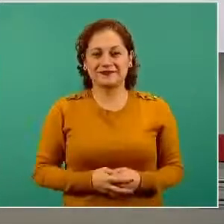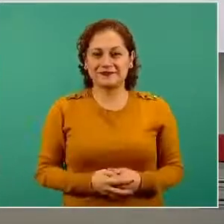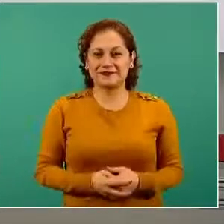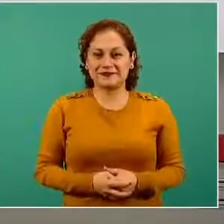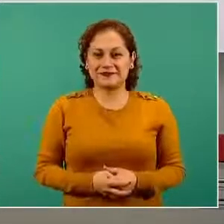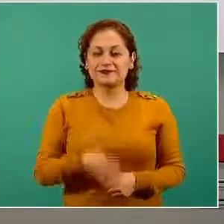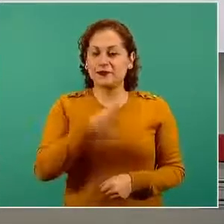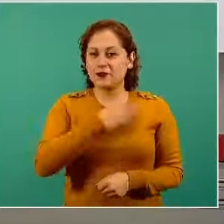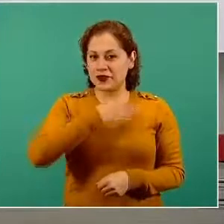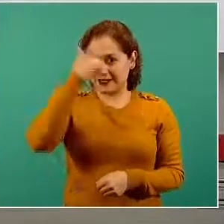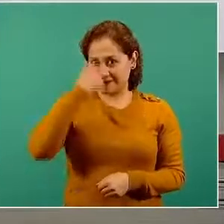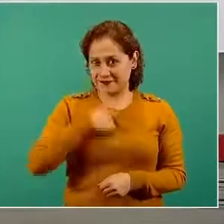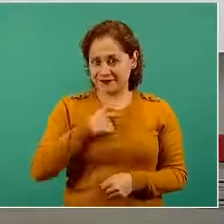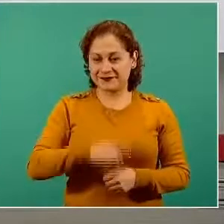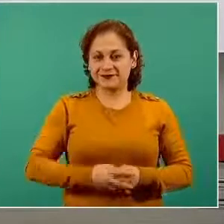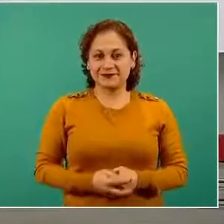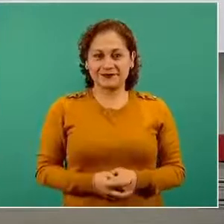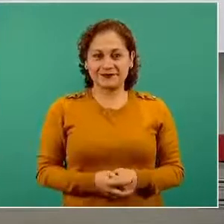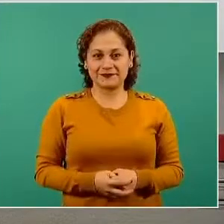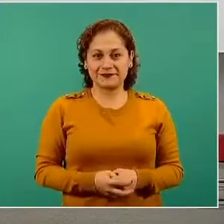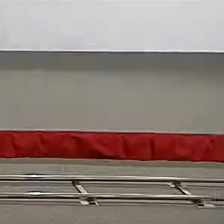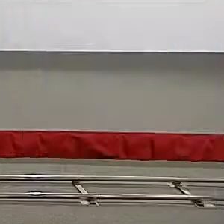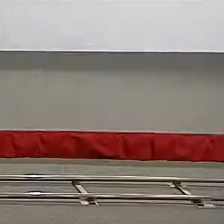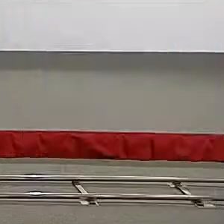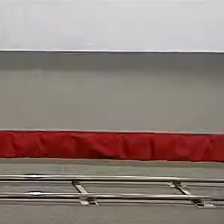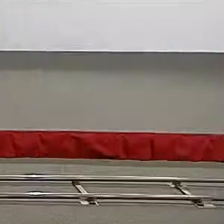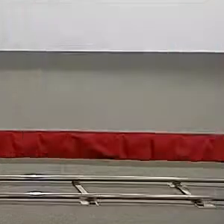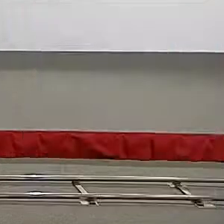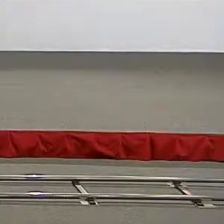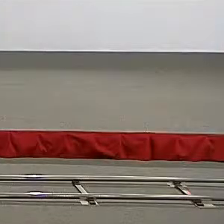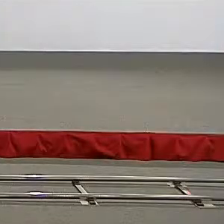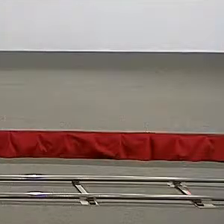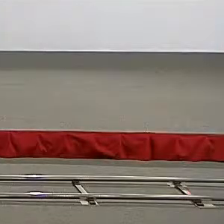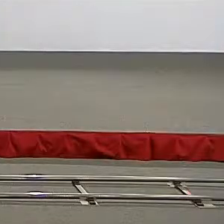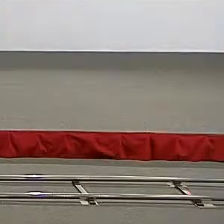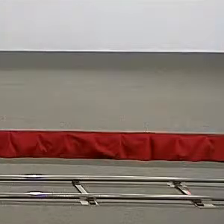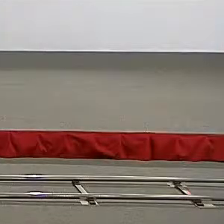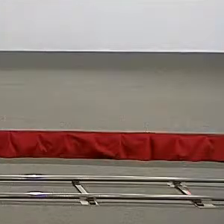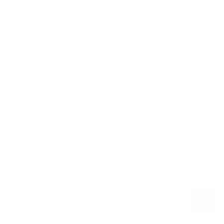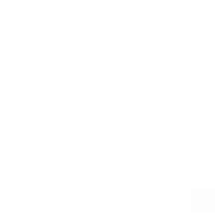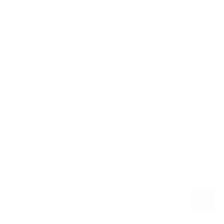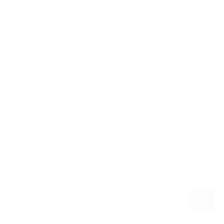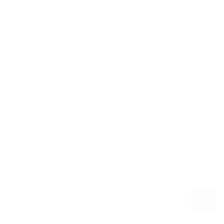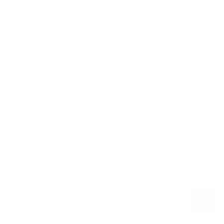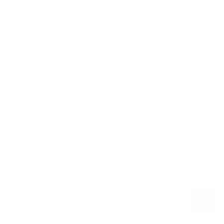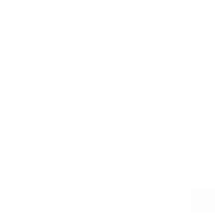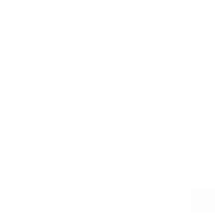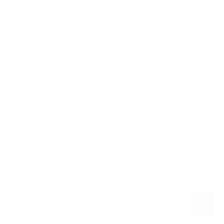Muy buenas noches, hasta luego. Buenas noches.